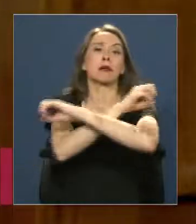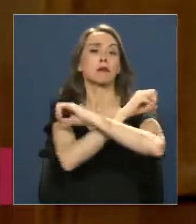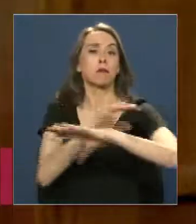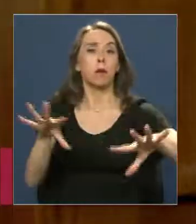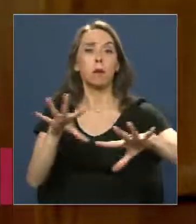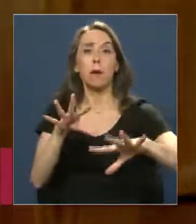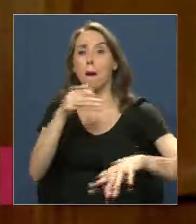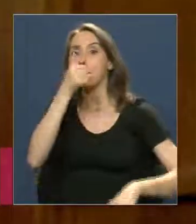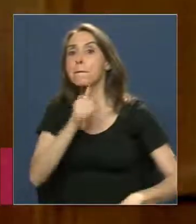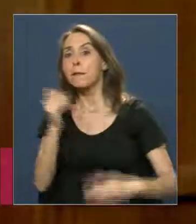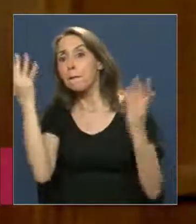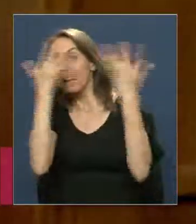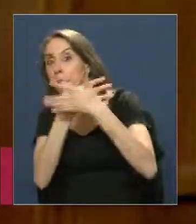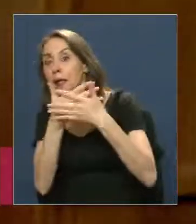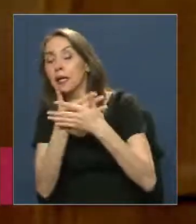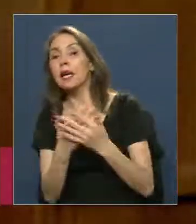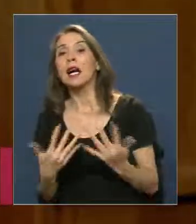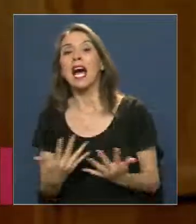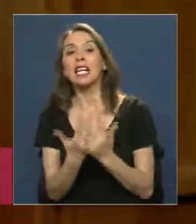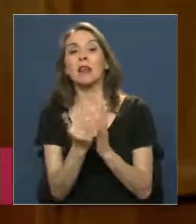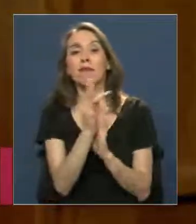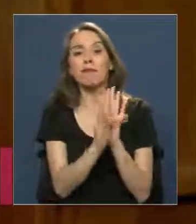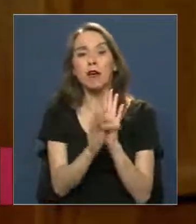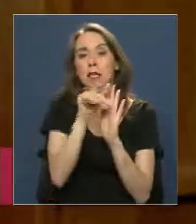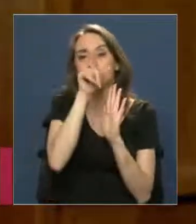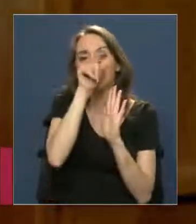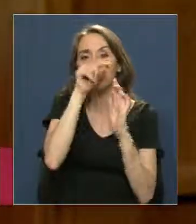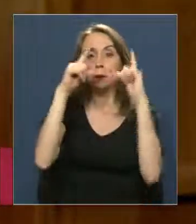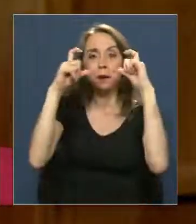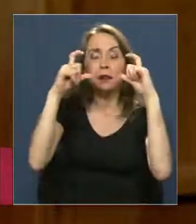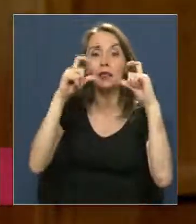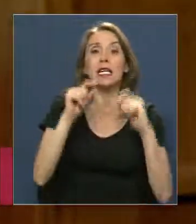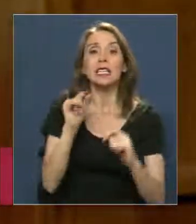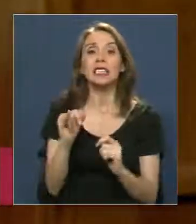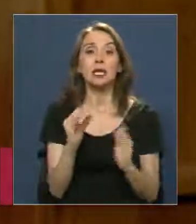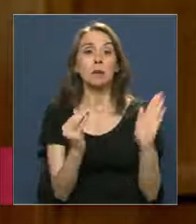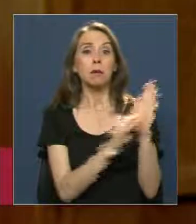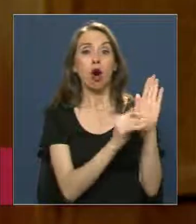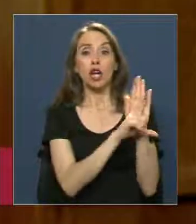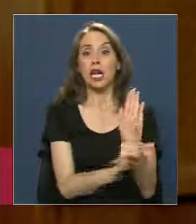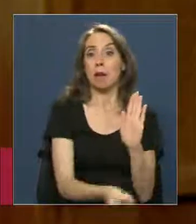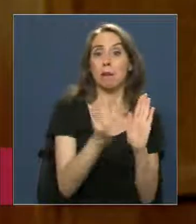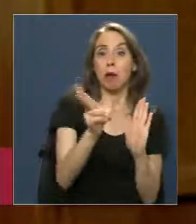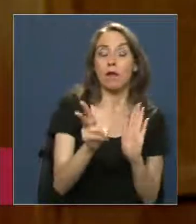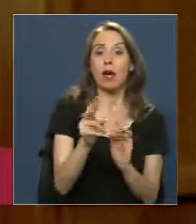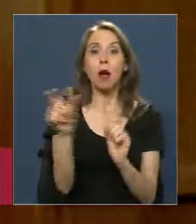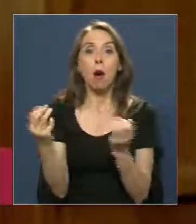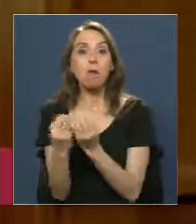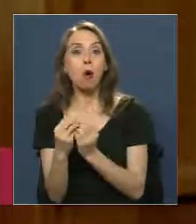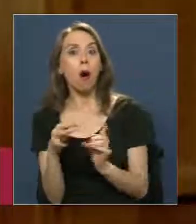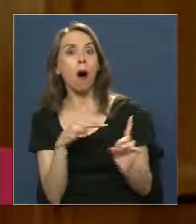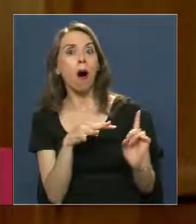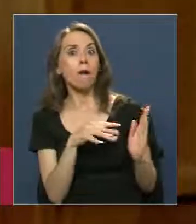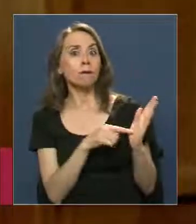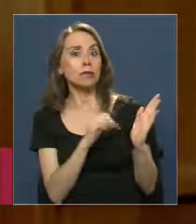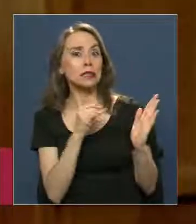redes sociales, por ejemplo, y finalmente lo prohibido termina siendo más atractivo para muchas